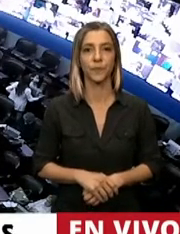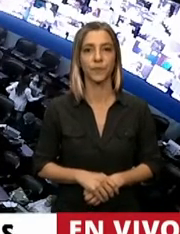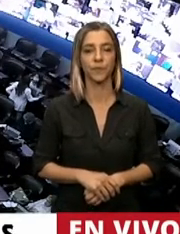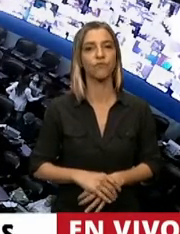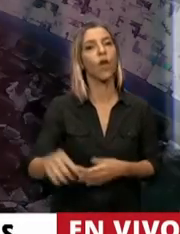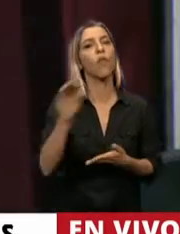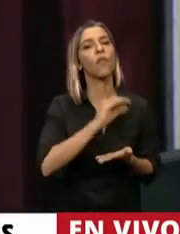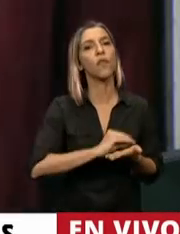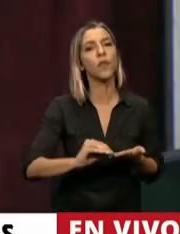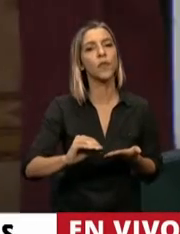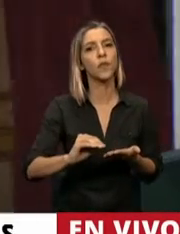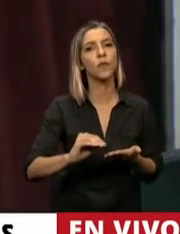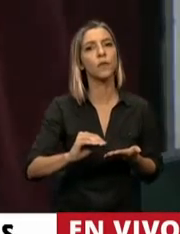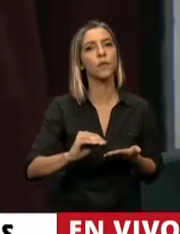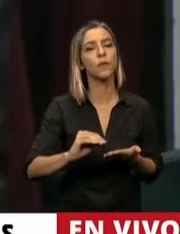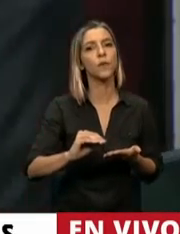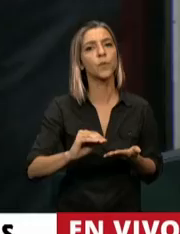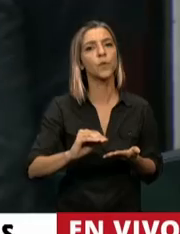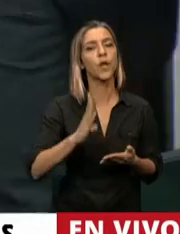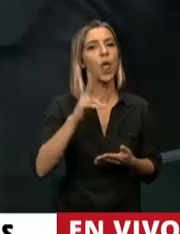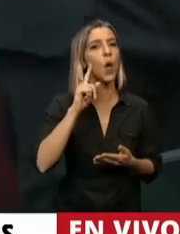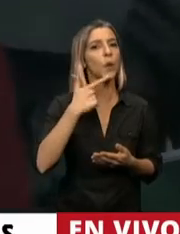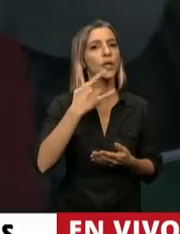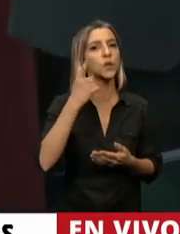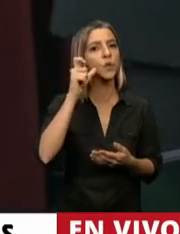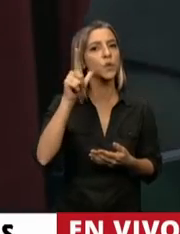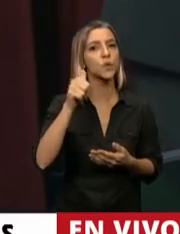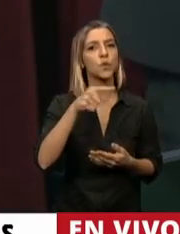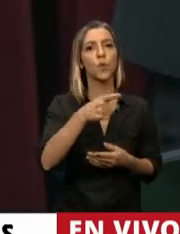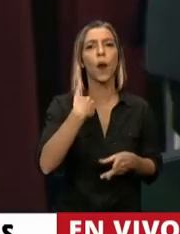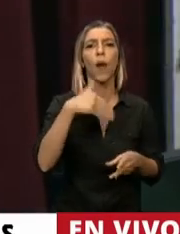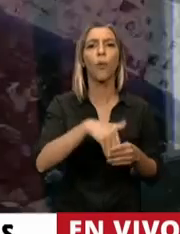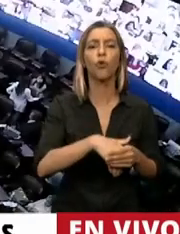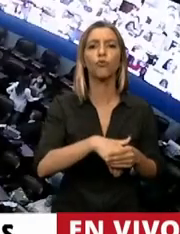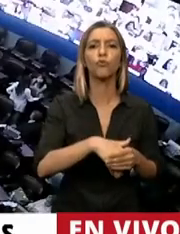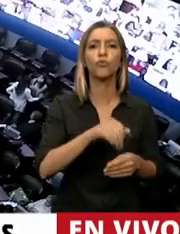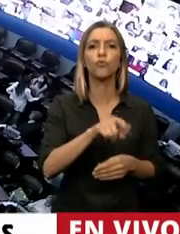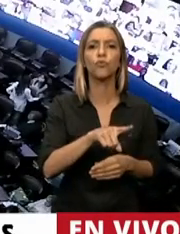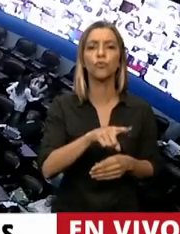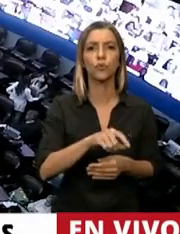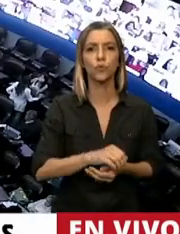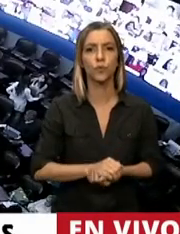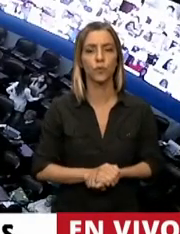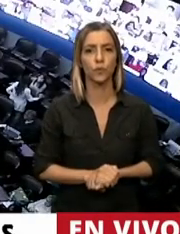diputado eduardo brizuela del moral para aclarar el sentido de su voto